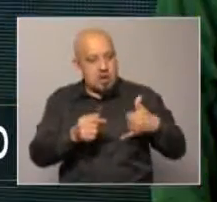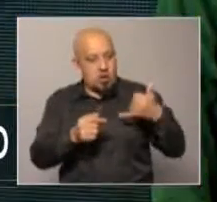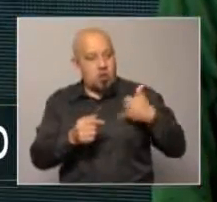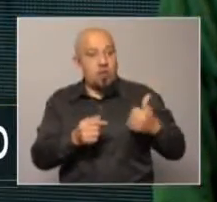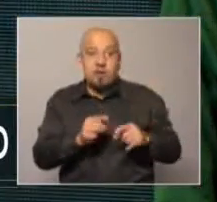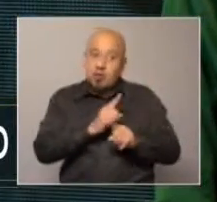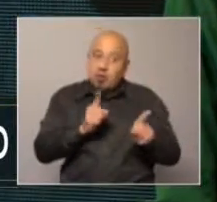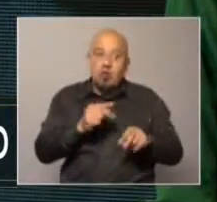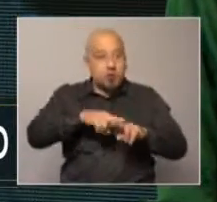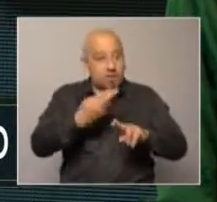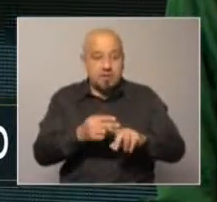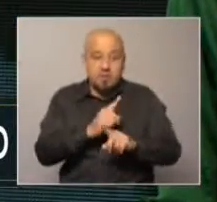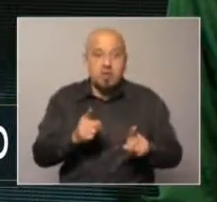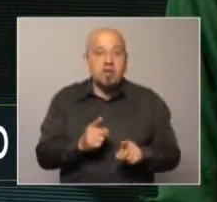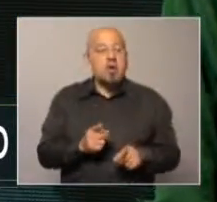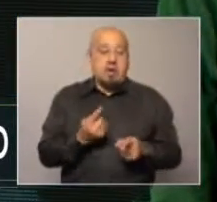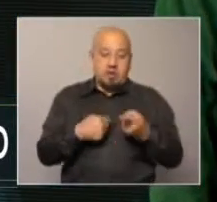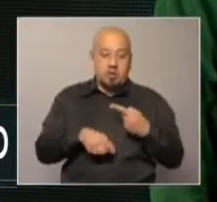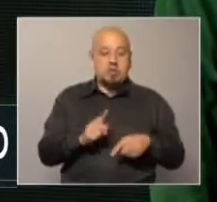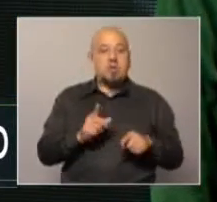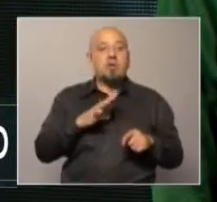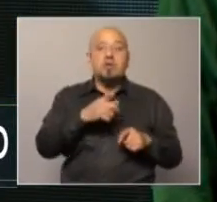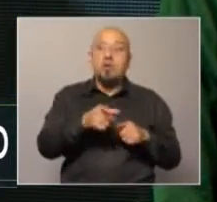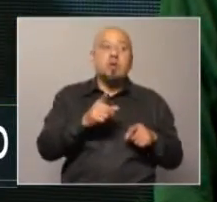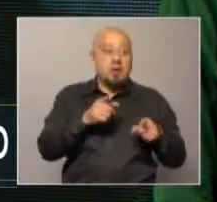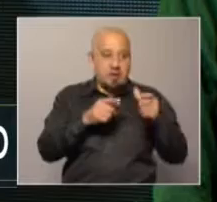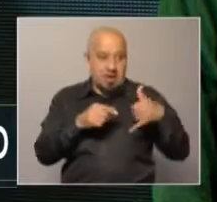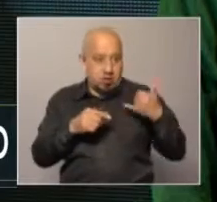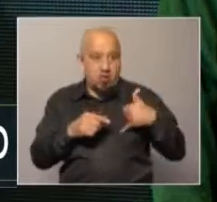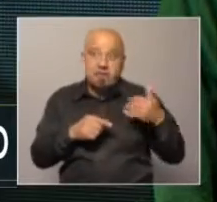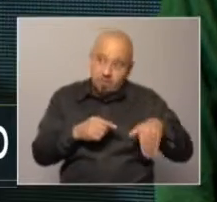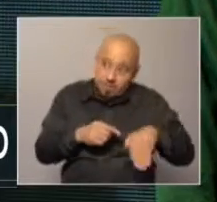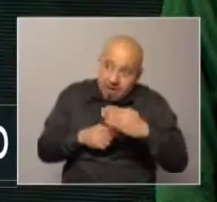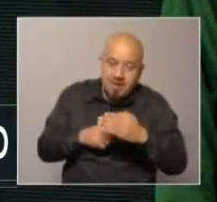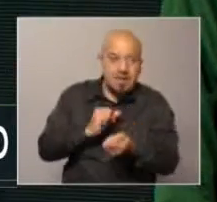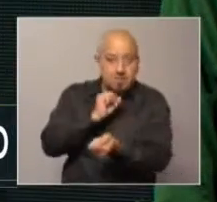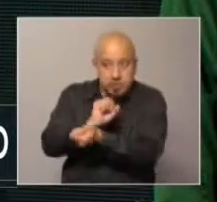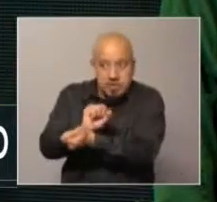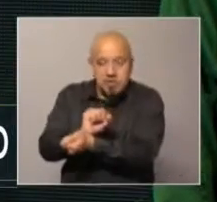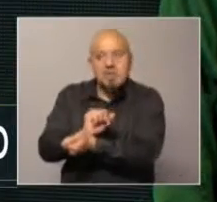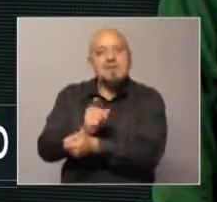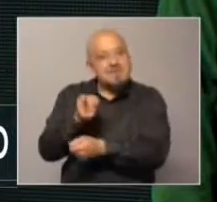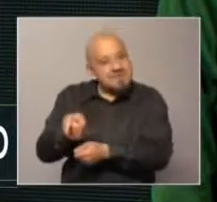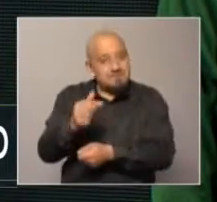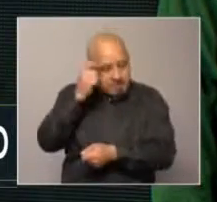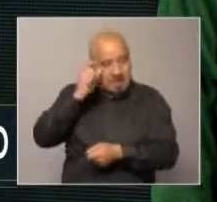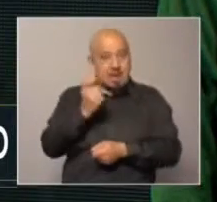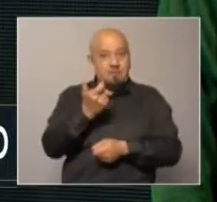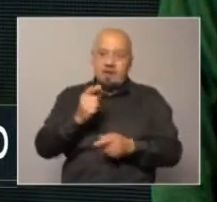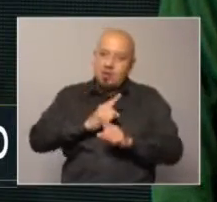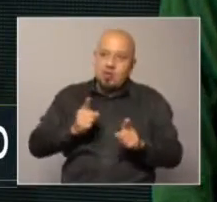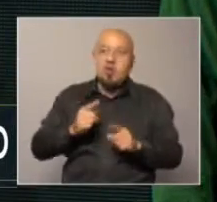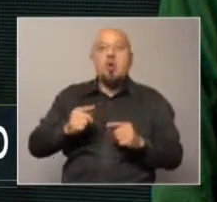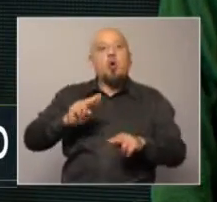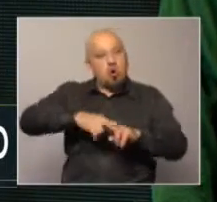maneja INISA, el observatorio de INISA. Cuando se dan medidas privativas de libertad, los jóvenes vuelven a reincidir en el sistema, y cuando se